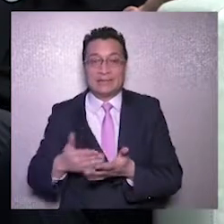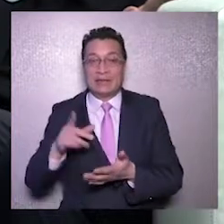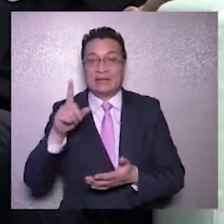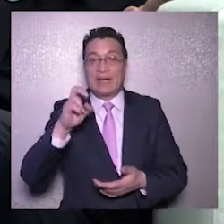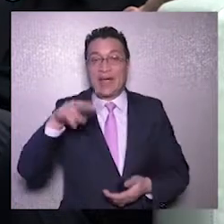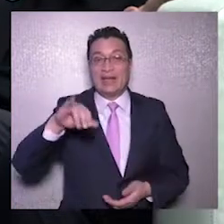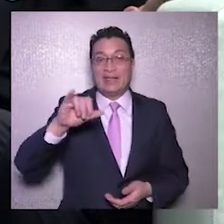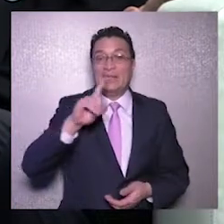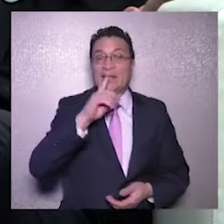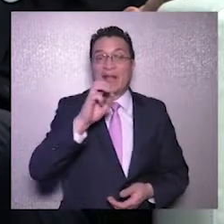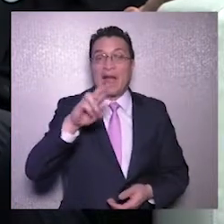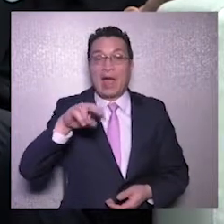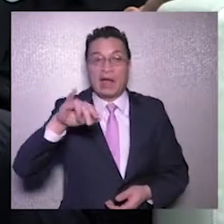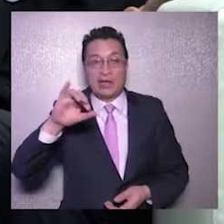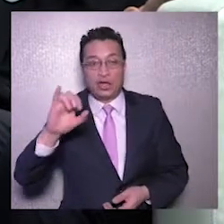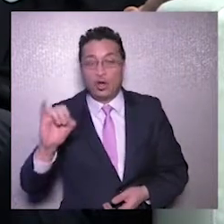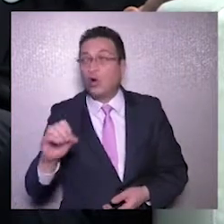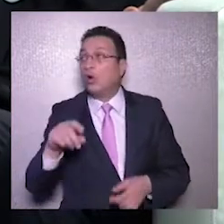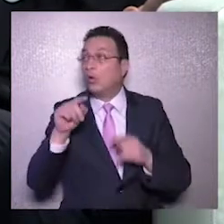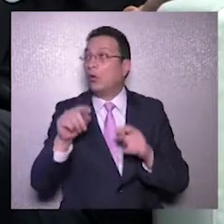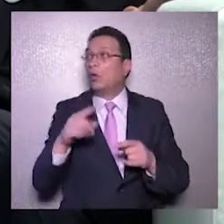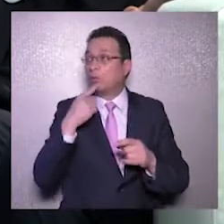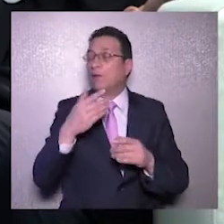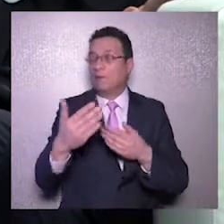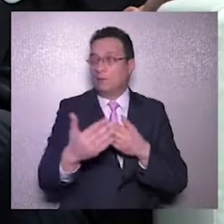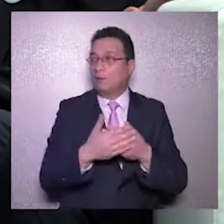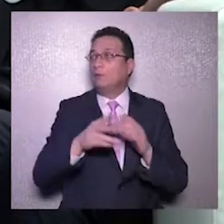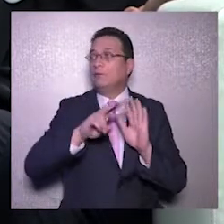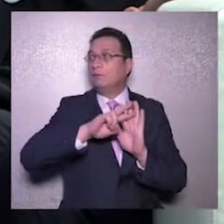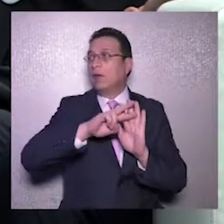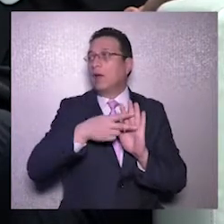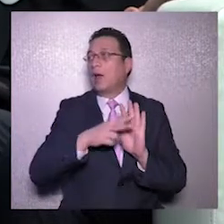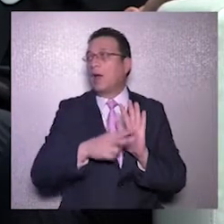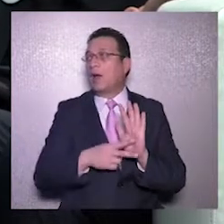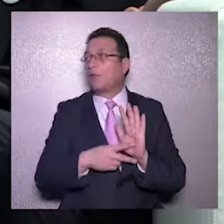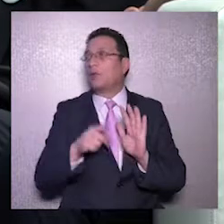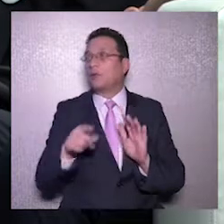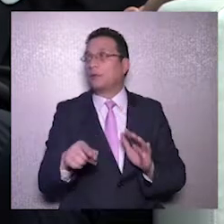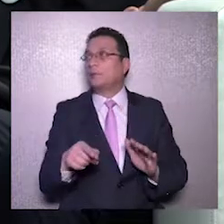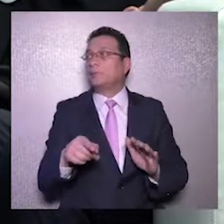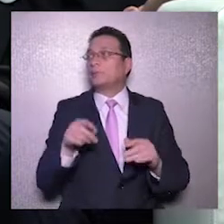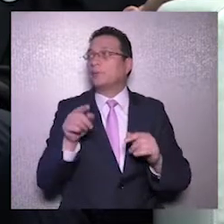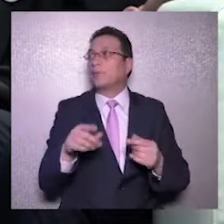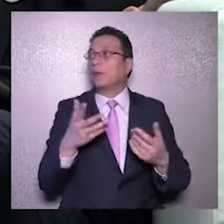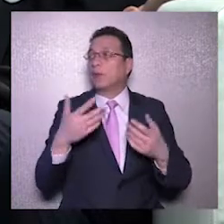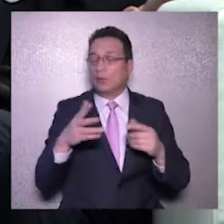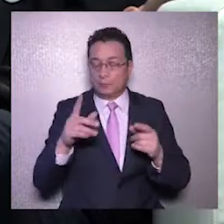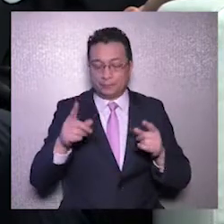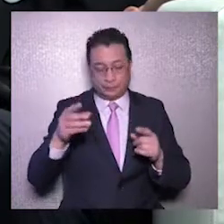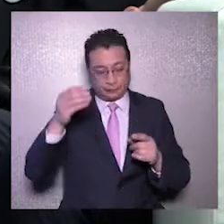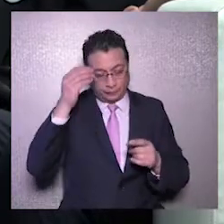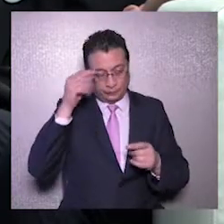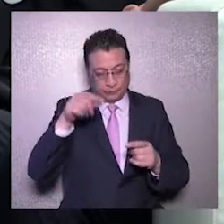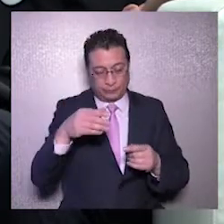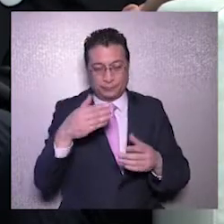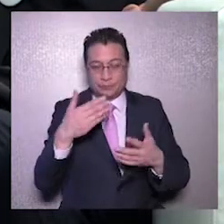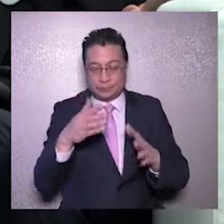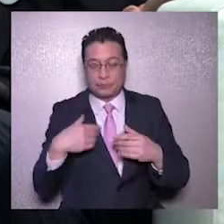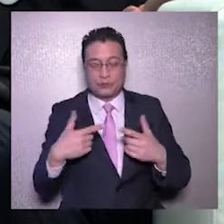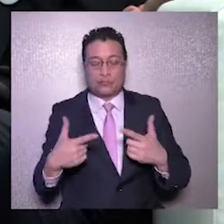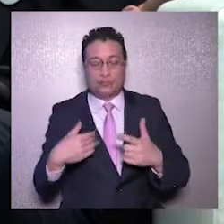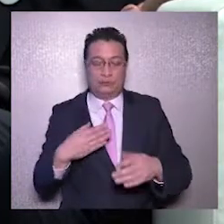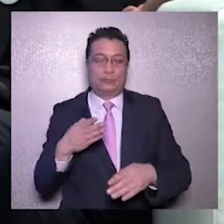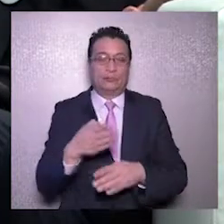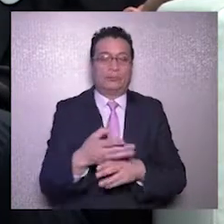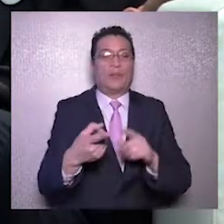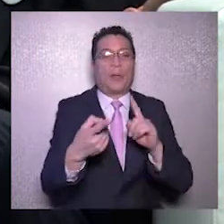de las cosas que estuvieron en la reforma en la cual me siento muy afortunado de haber participado,